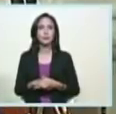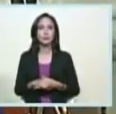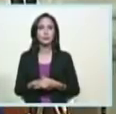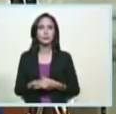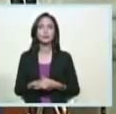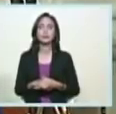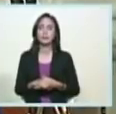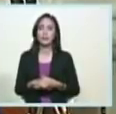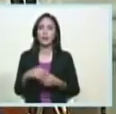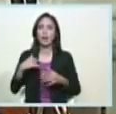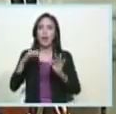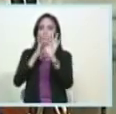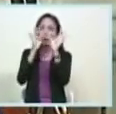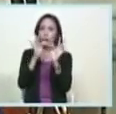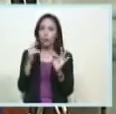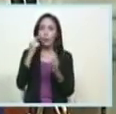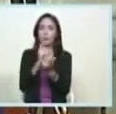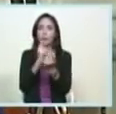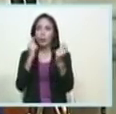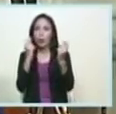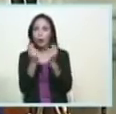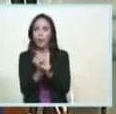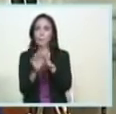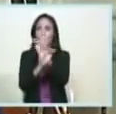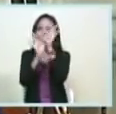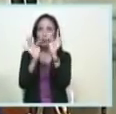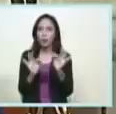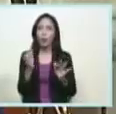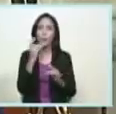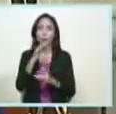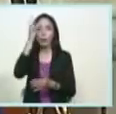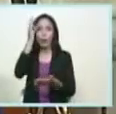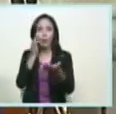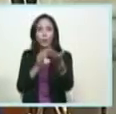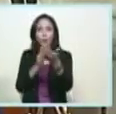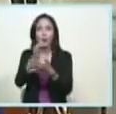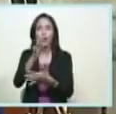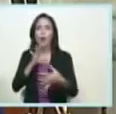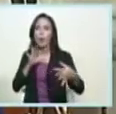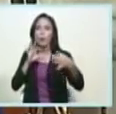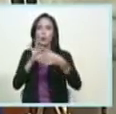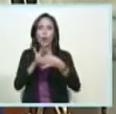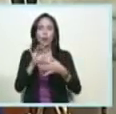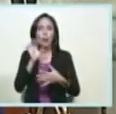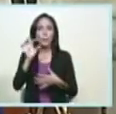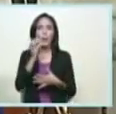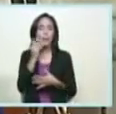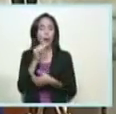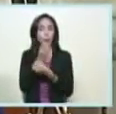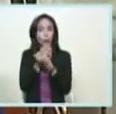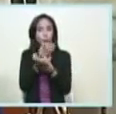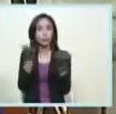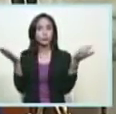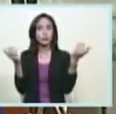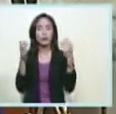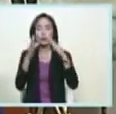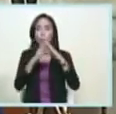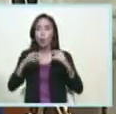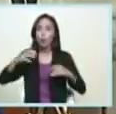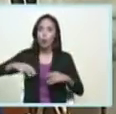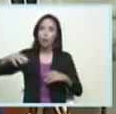para que el espíritu del cambio de afe nacional de la unión nacional corra hoy en todos los